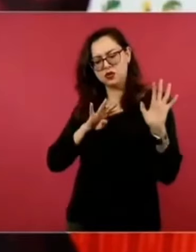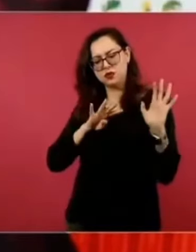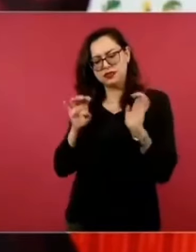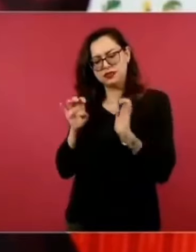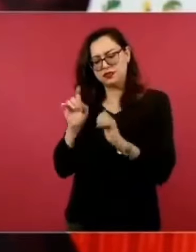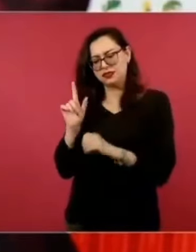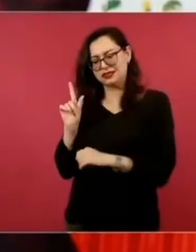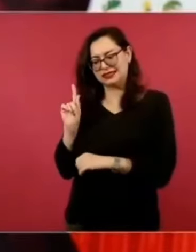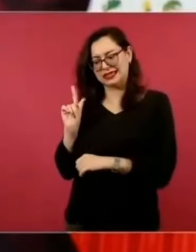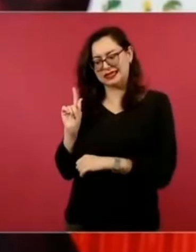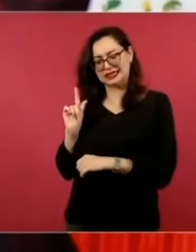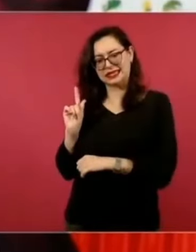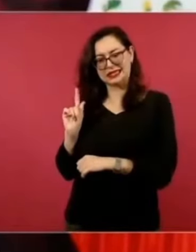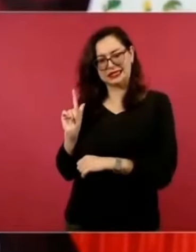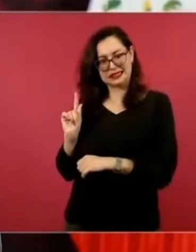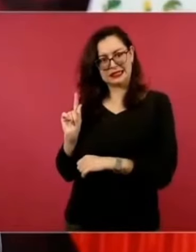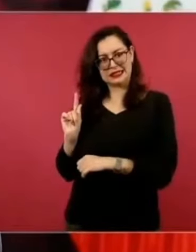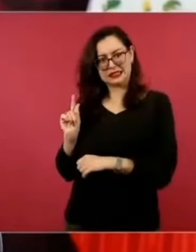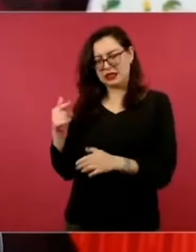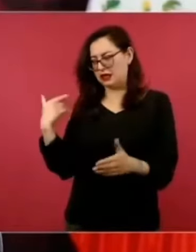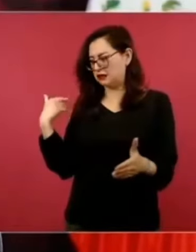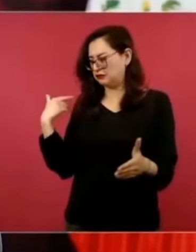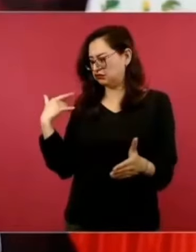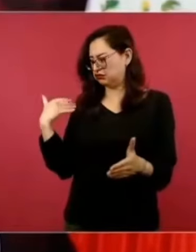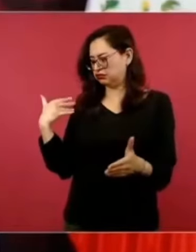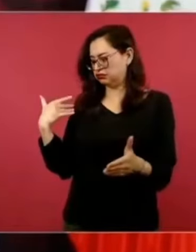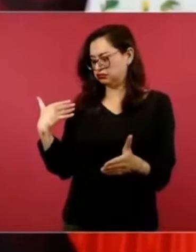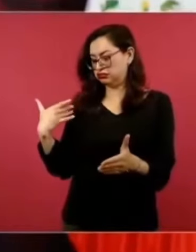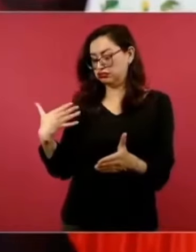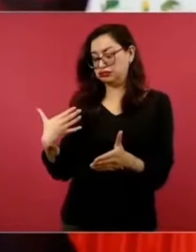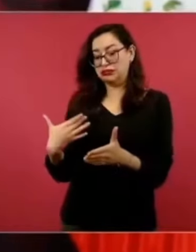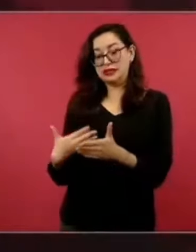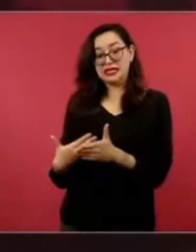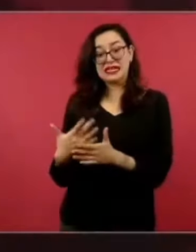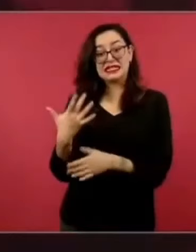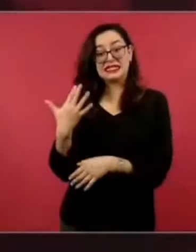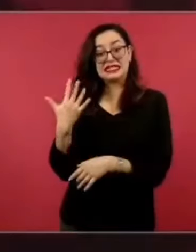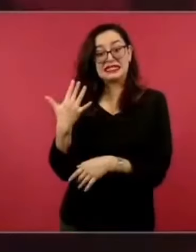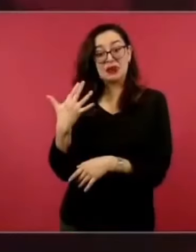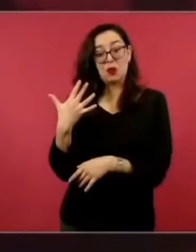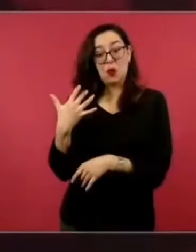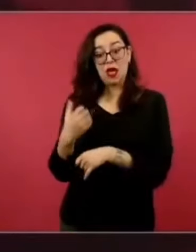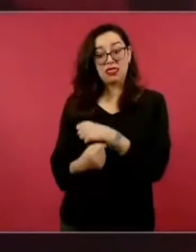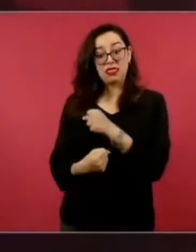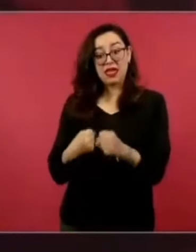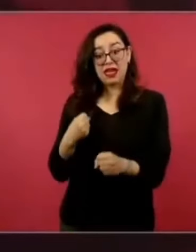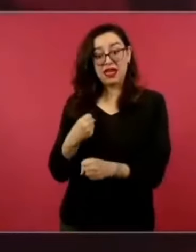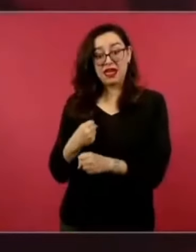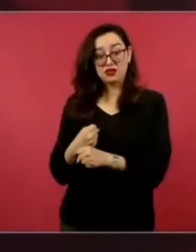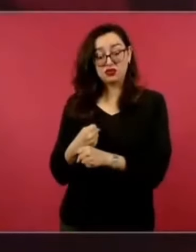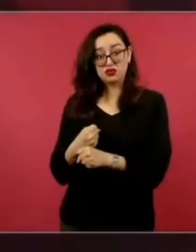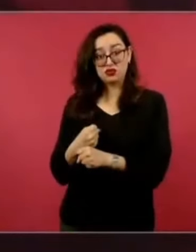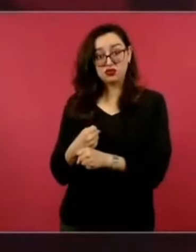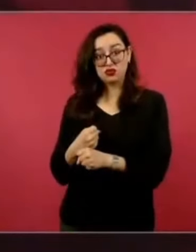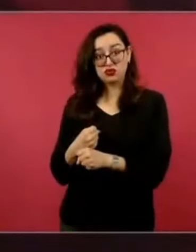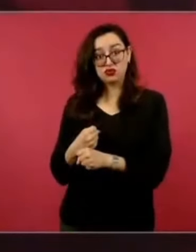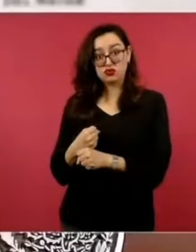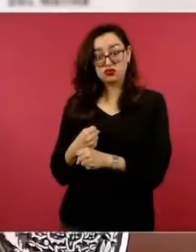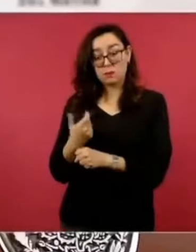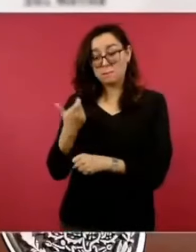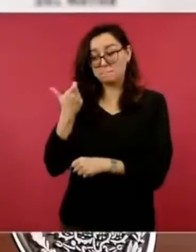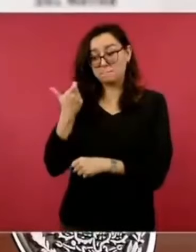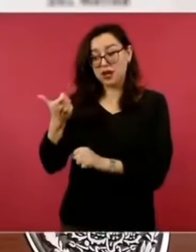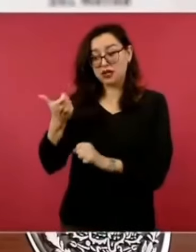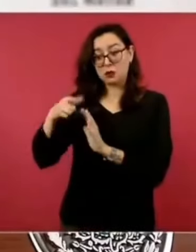años más de medio siglo todos los gobi han devaluado